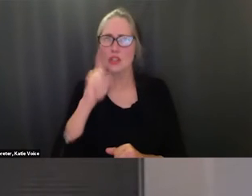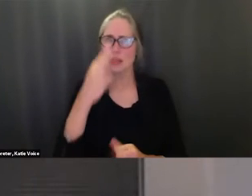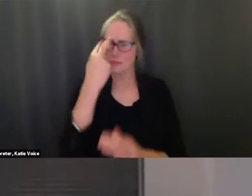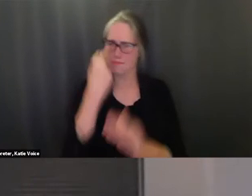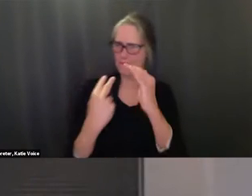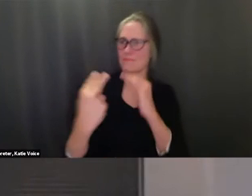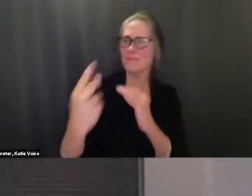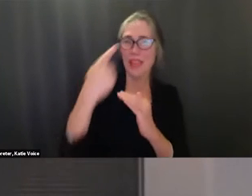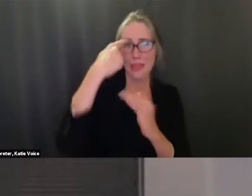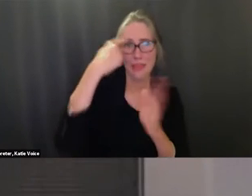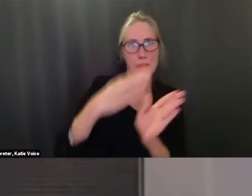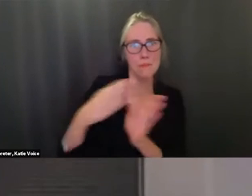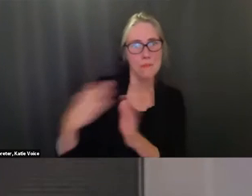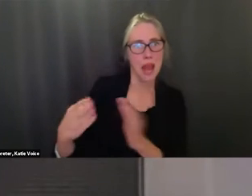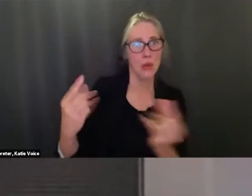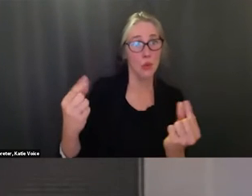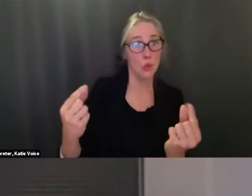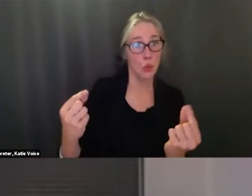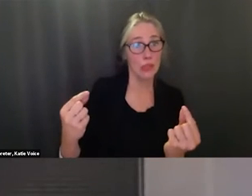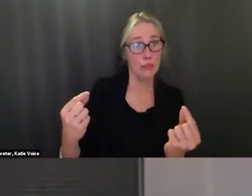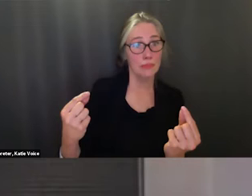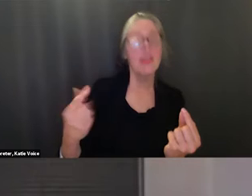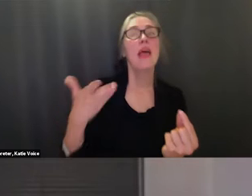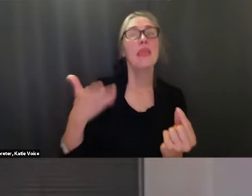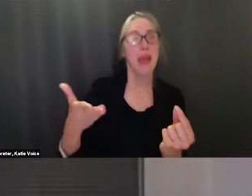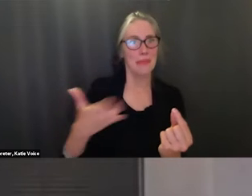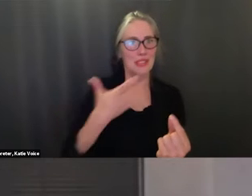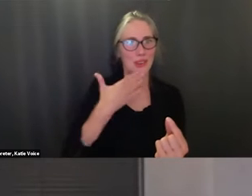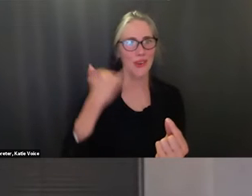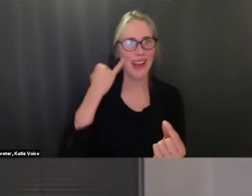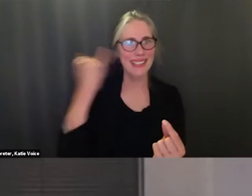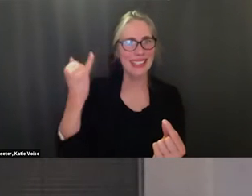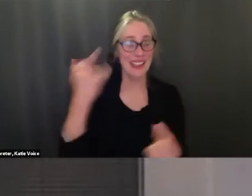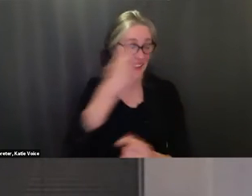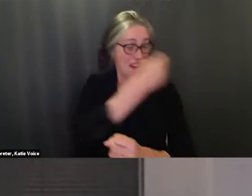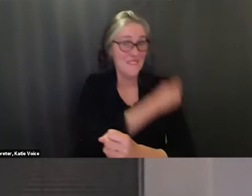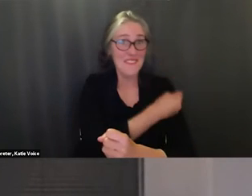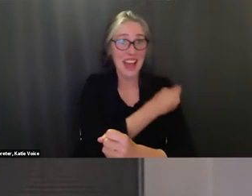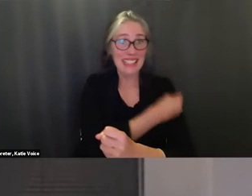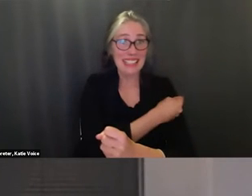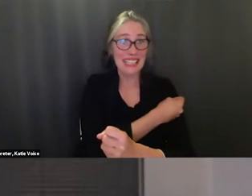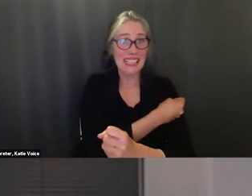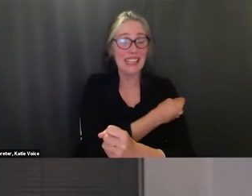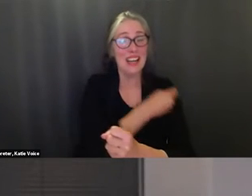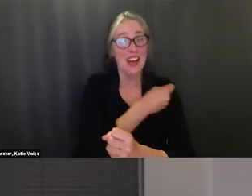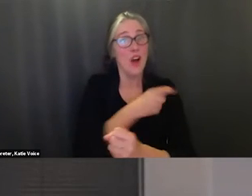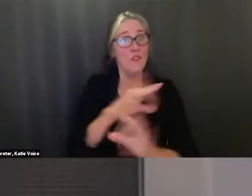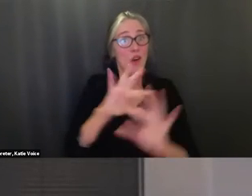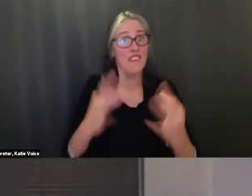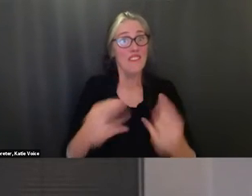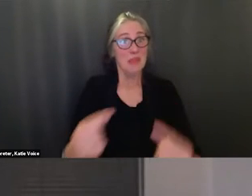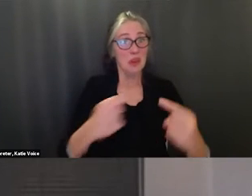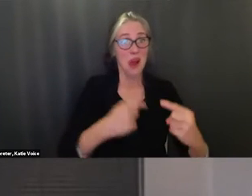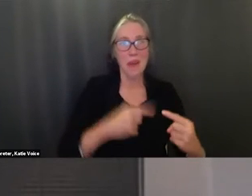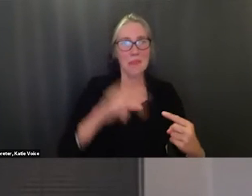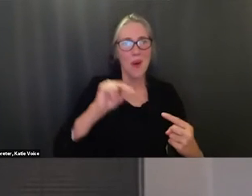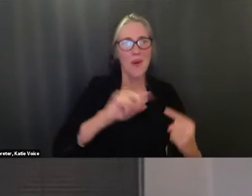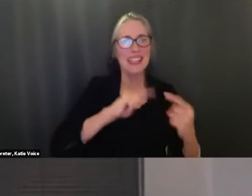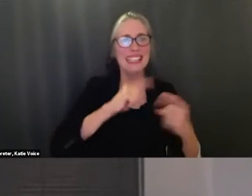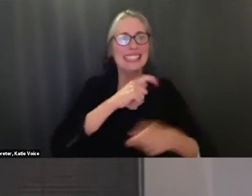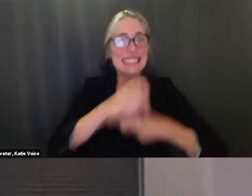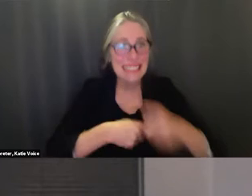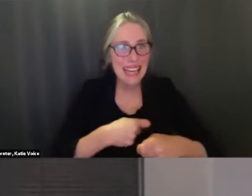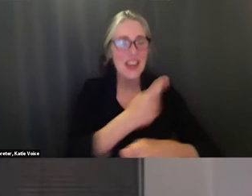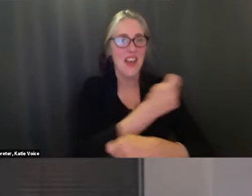quiero que seamos los con pensamiento de avanzada en la medida de lo posible, que es traer la vacuna a nuestras